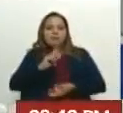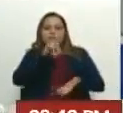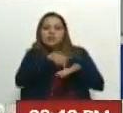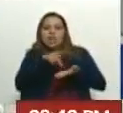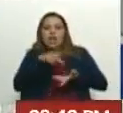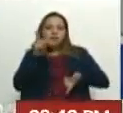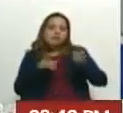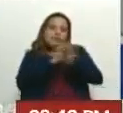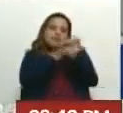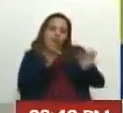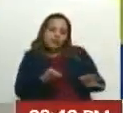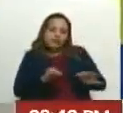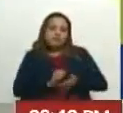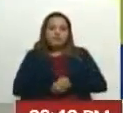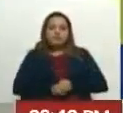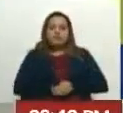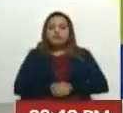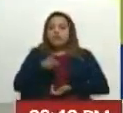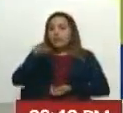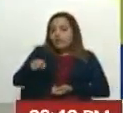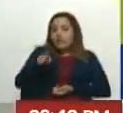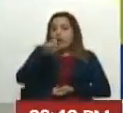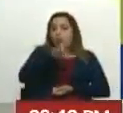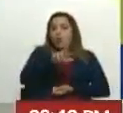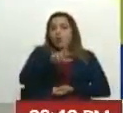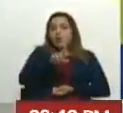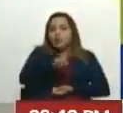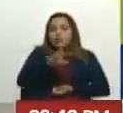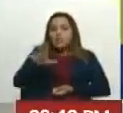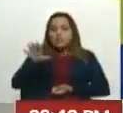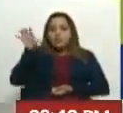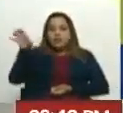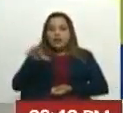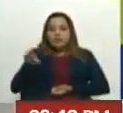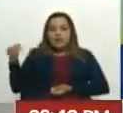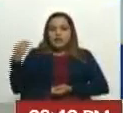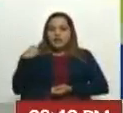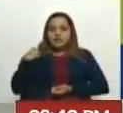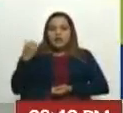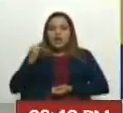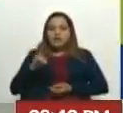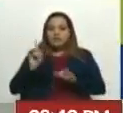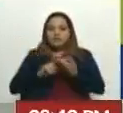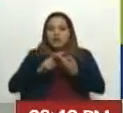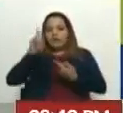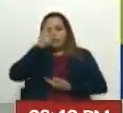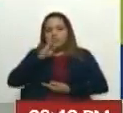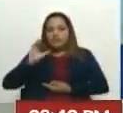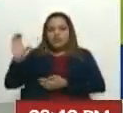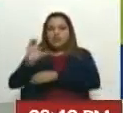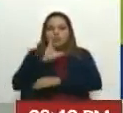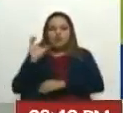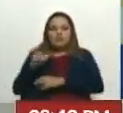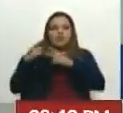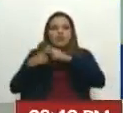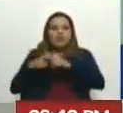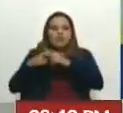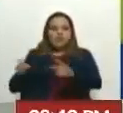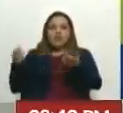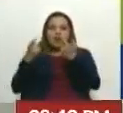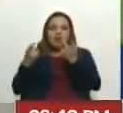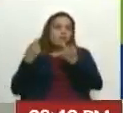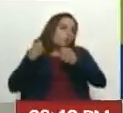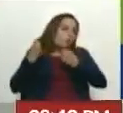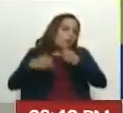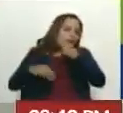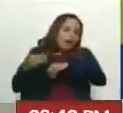forma en este festival. De esos 15 países que has mencionado, bueno, ya mencionas allí a Brasil y Colombia con esos talleres de formación. Correcto. ¿Qué otros están